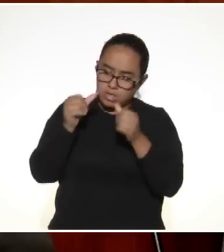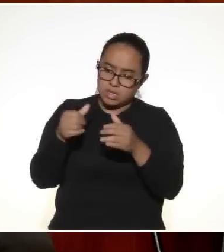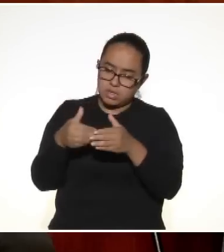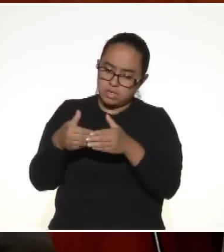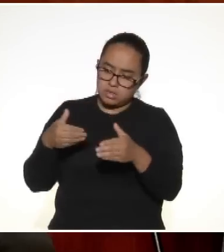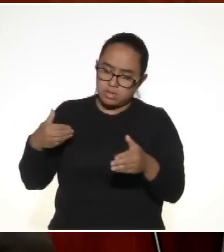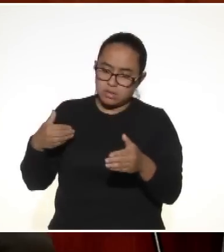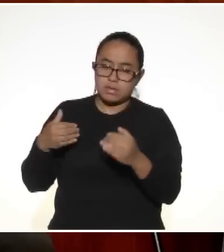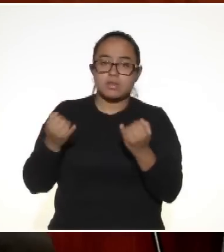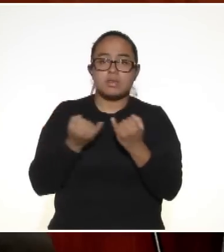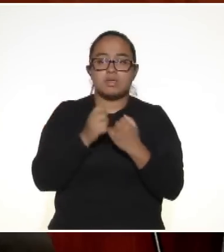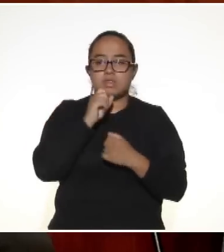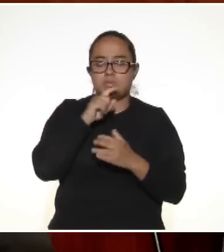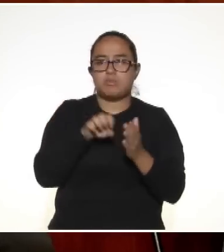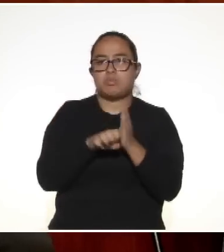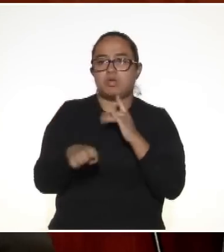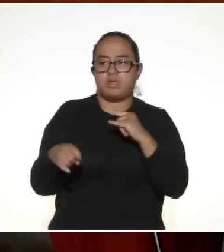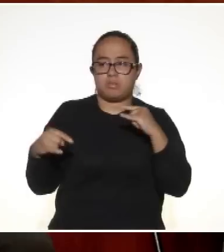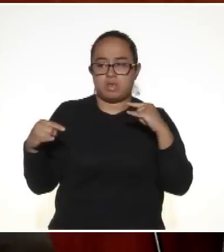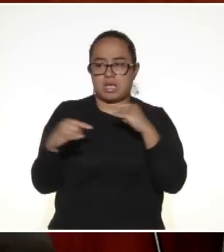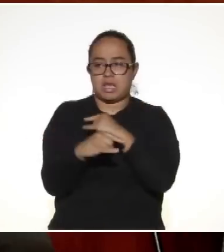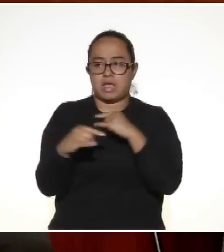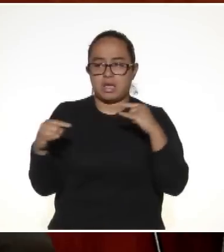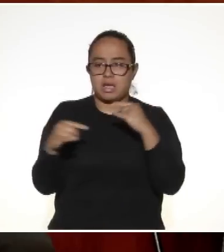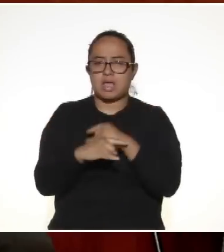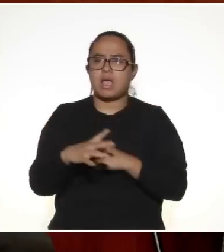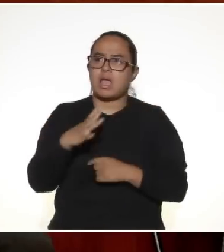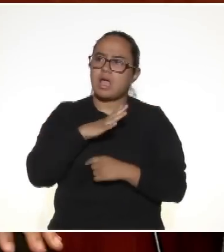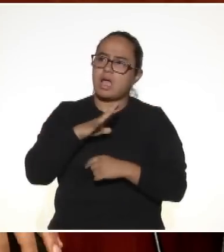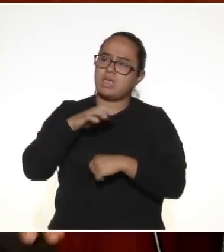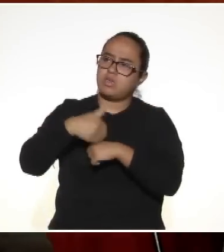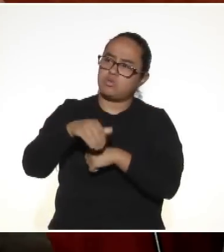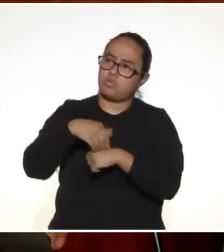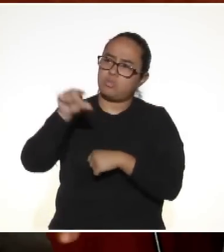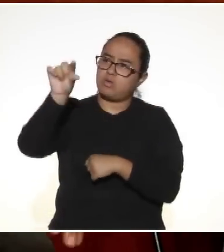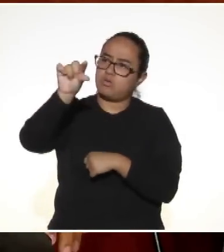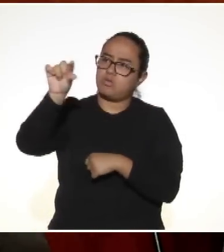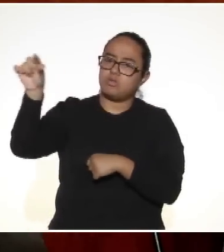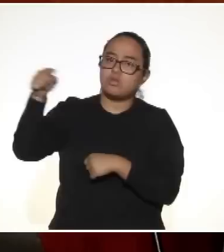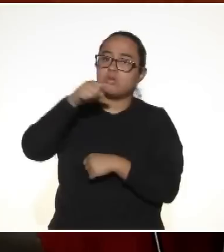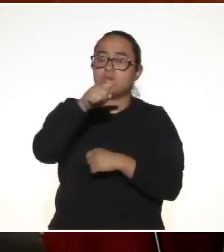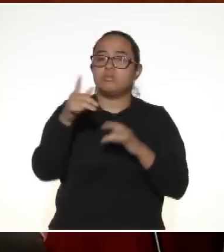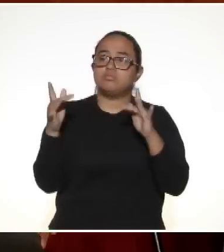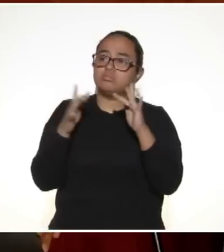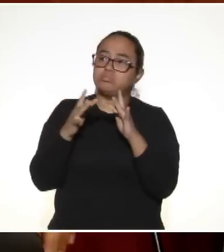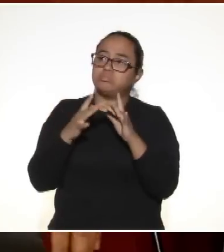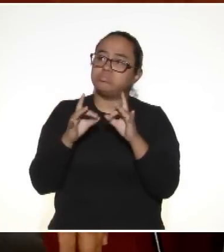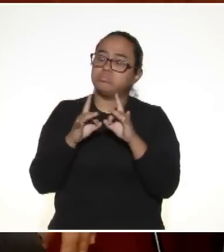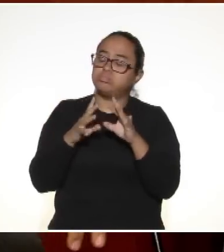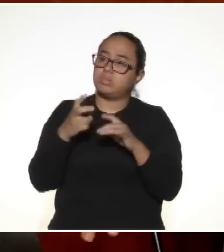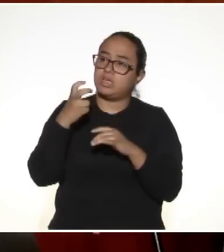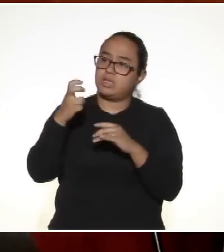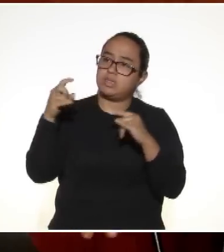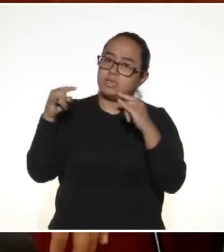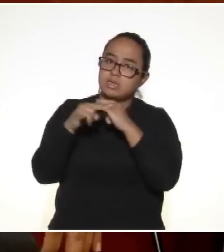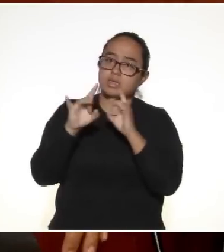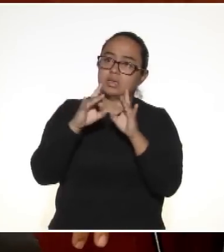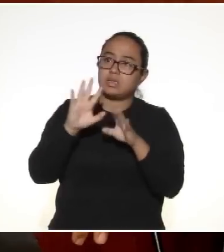oportuna. Incluso cuando vamos por carretera, vienen los números que están disponibles para esa carretera